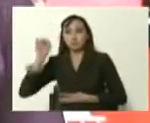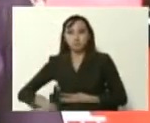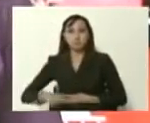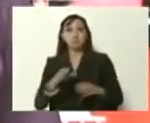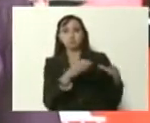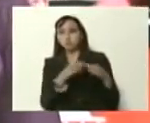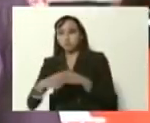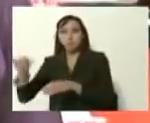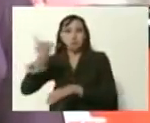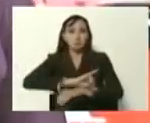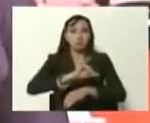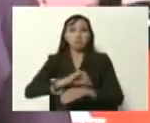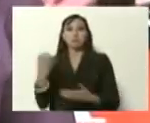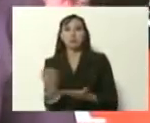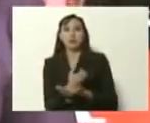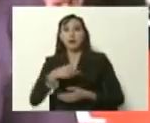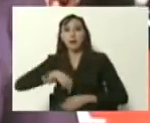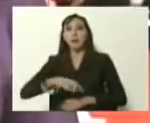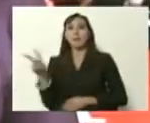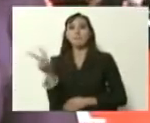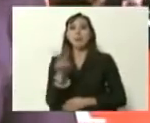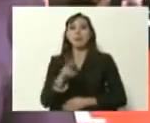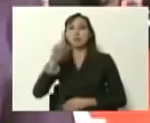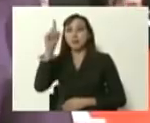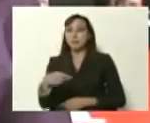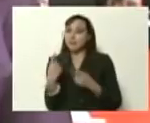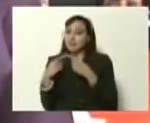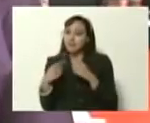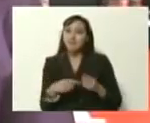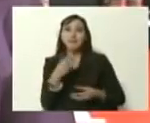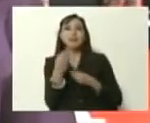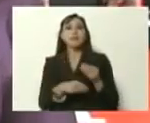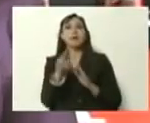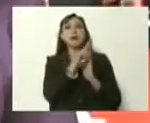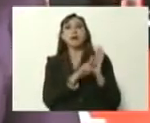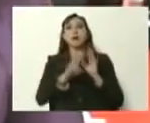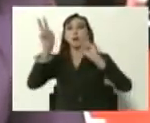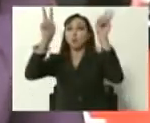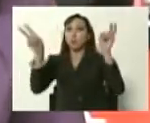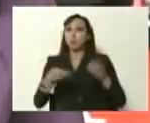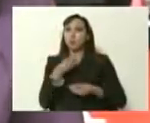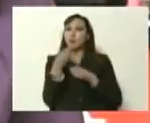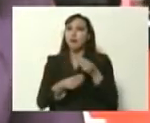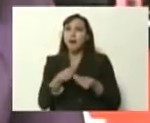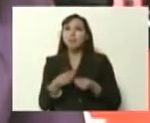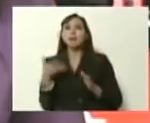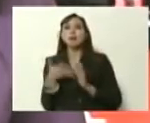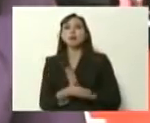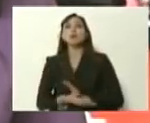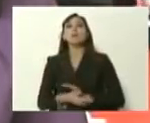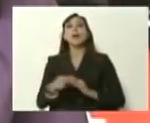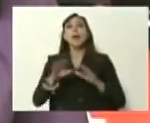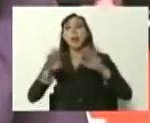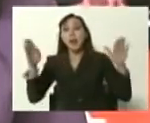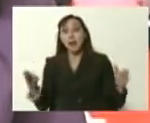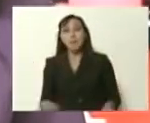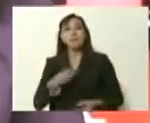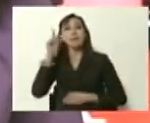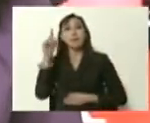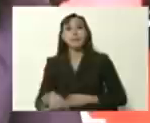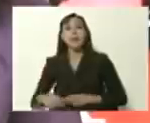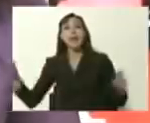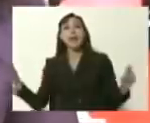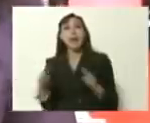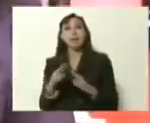congregaciones cristianas evangélicas del país. Diferentes propuestas se han podido poner sobre la mesa durante este encuentro,